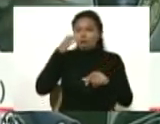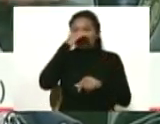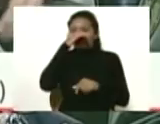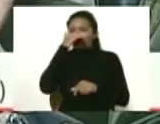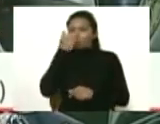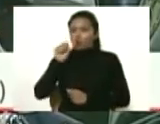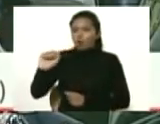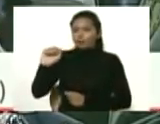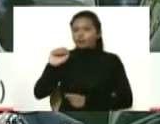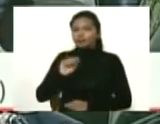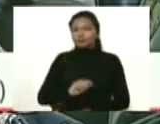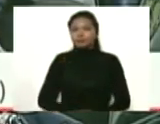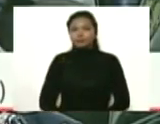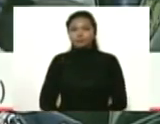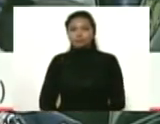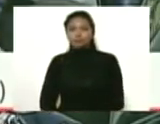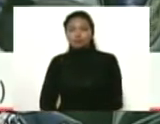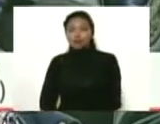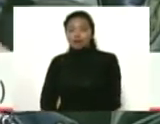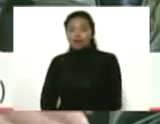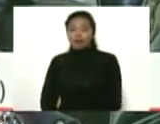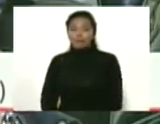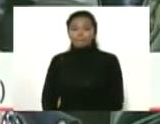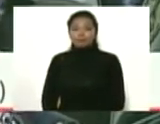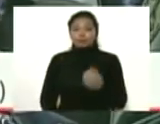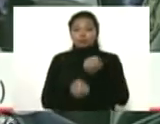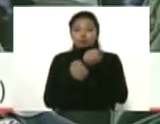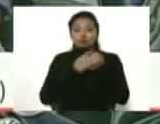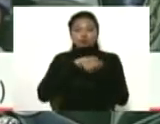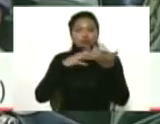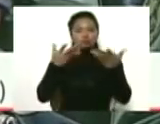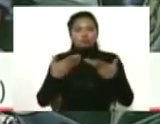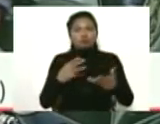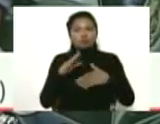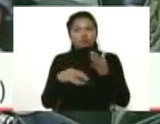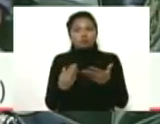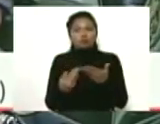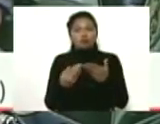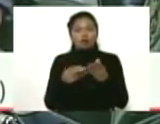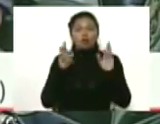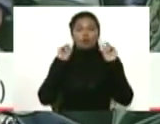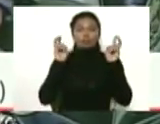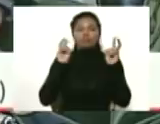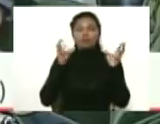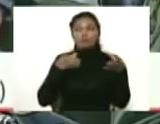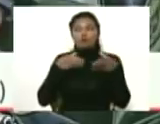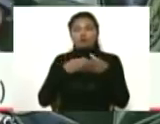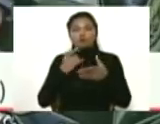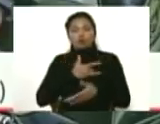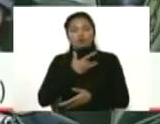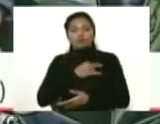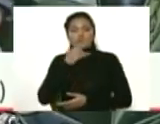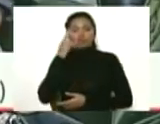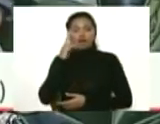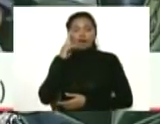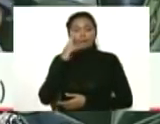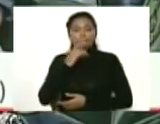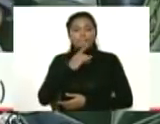través del apoyo que hemos recibido, para los temas por parte de la Universidad Militar